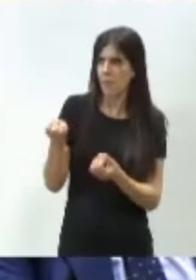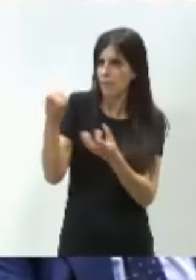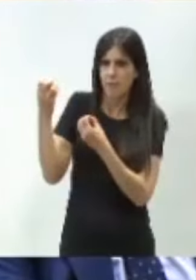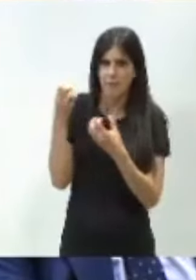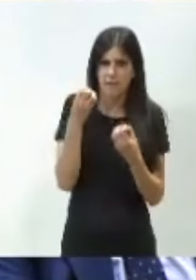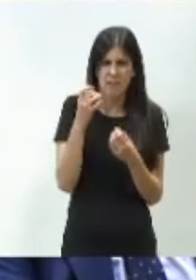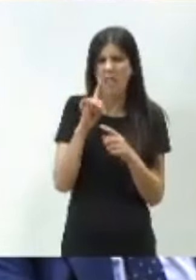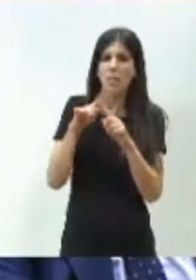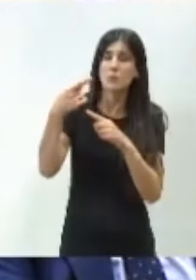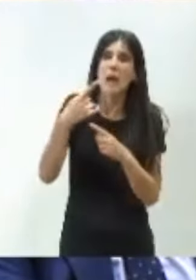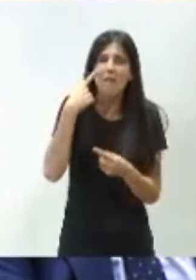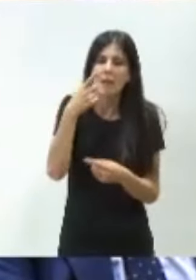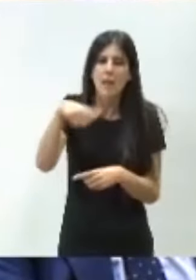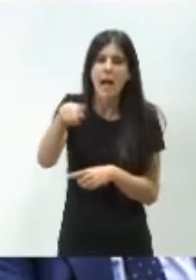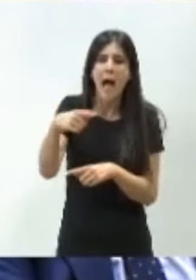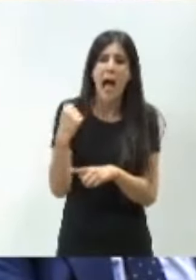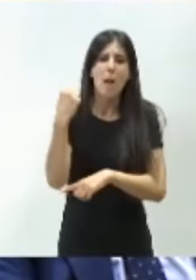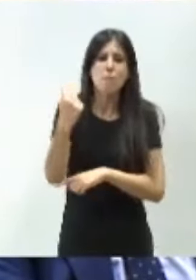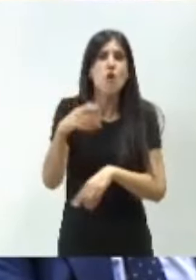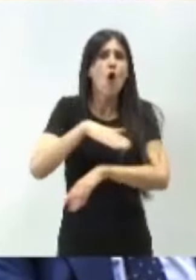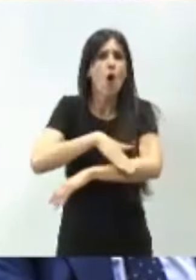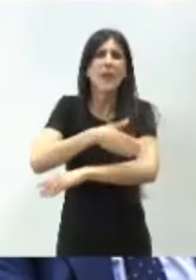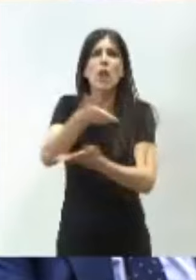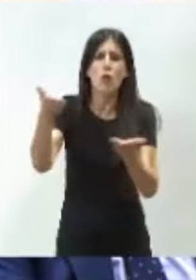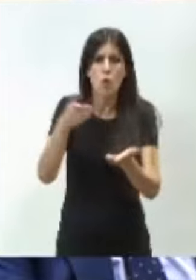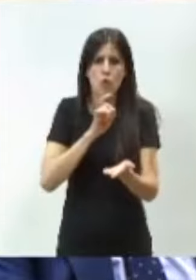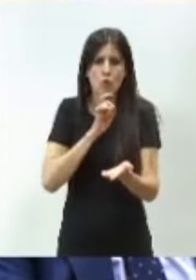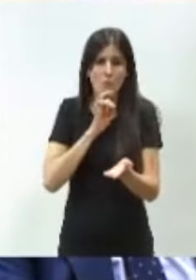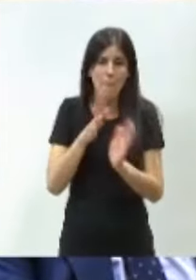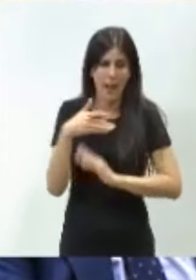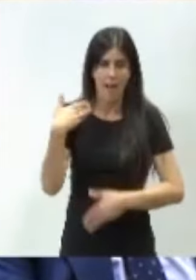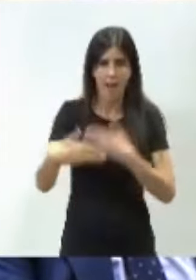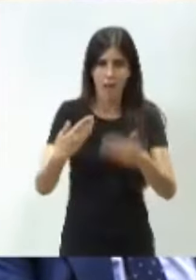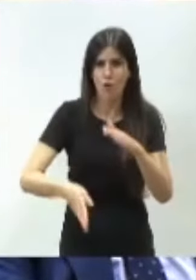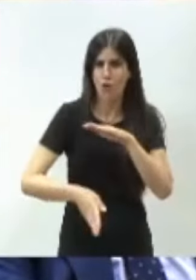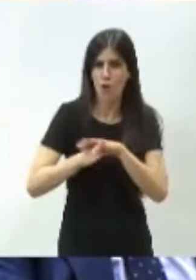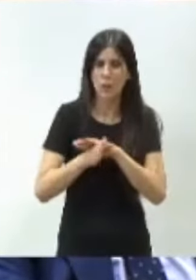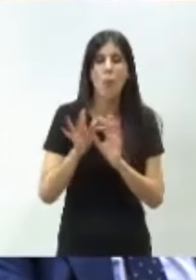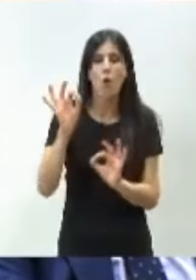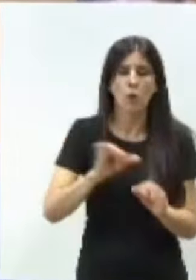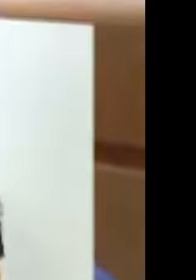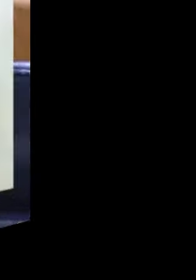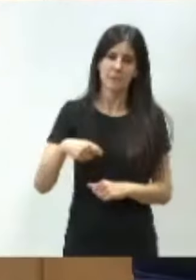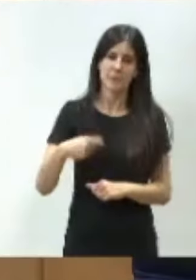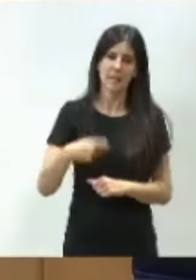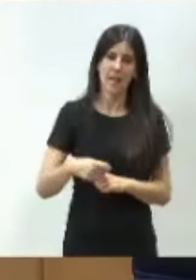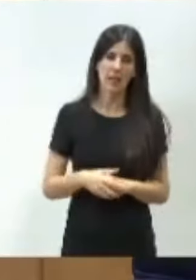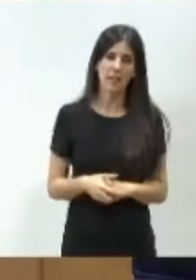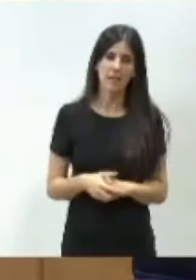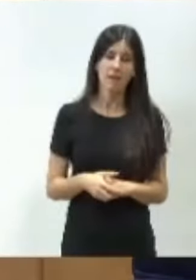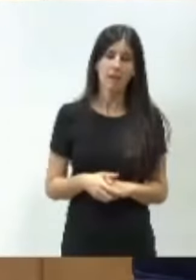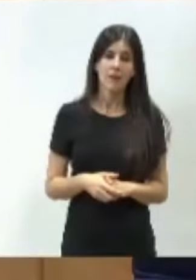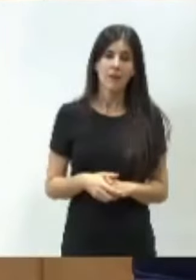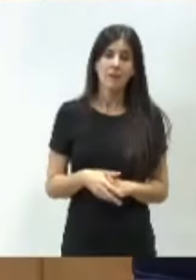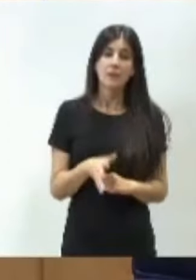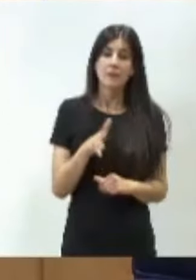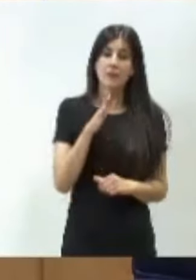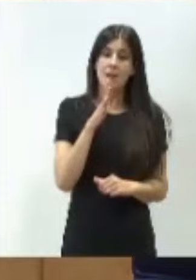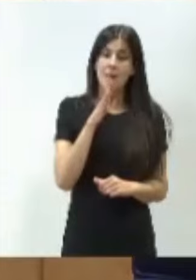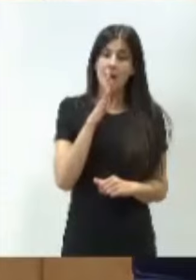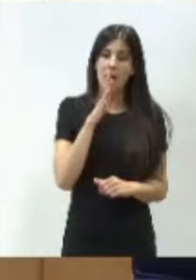¿Cuáles son los apoyos con los que cuenta el gobierno para llevar adelante este cupo separatista? Muchas gracias. Mire, vamos a hacer